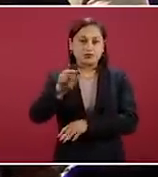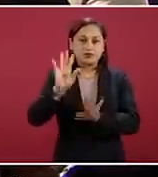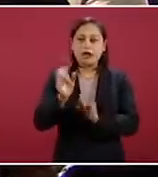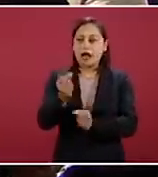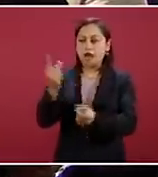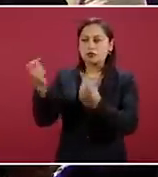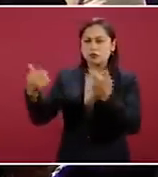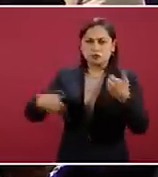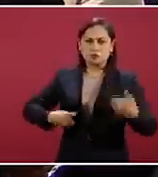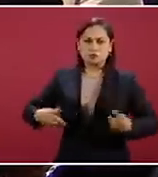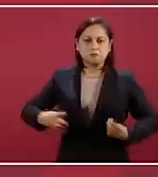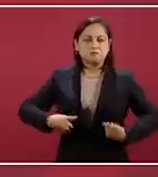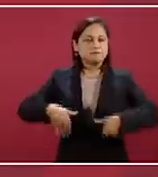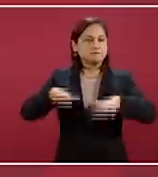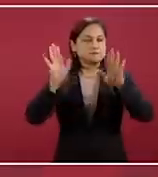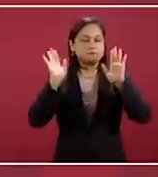no,